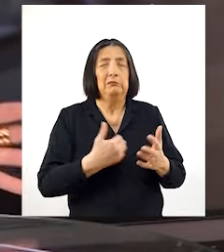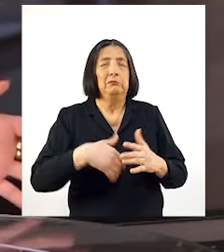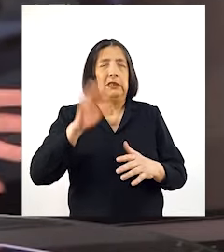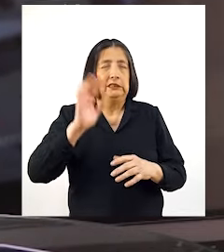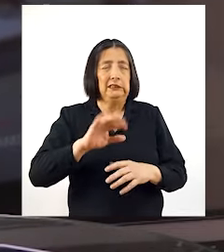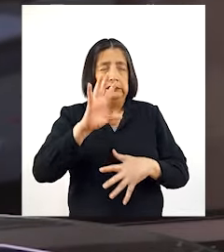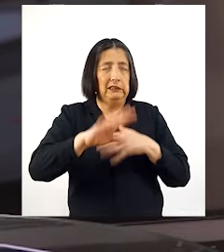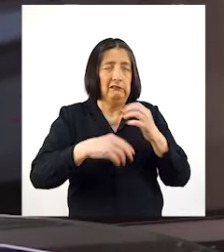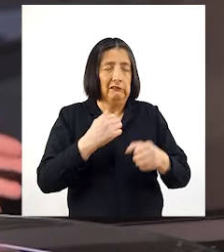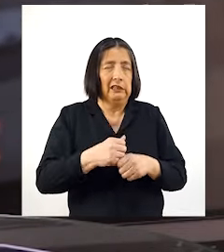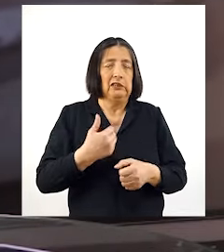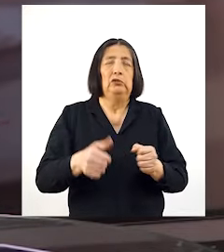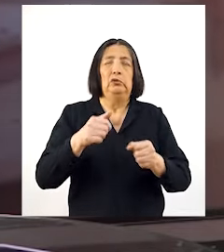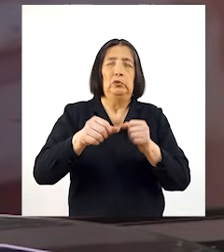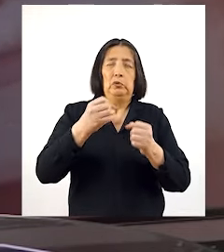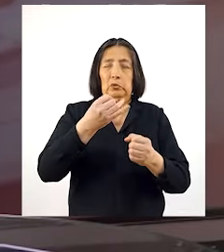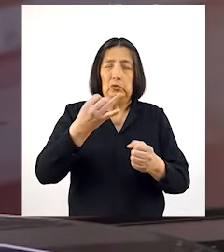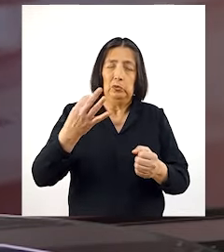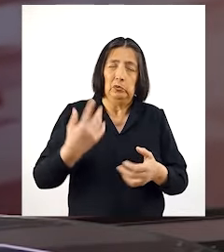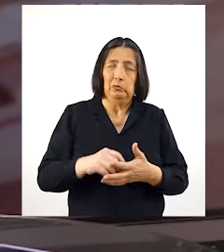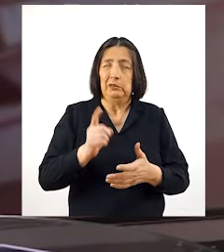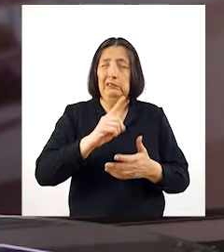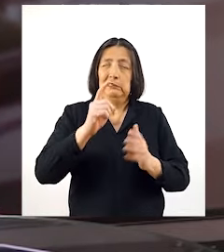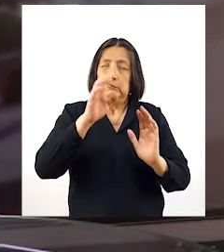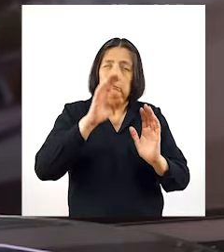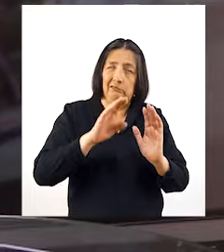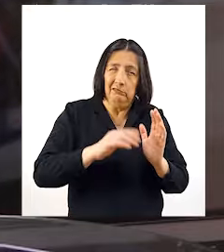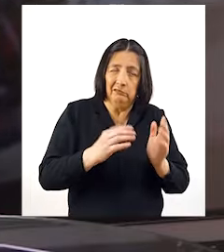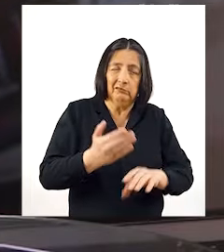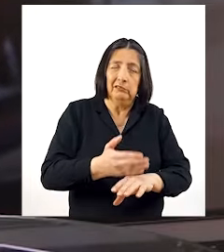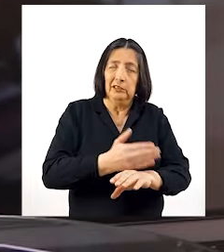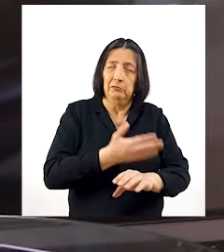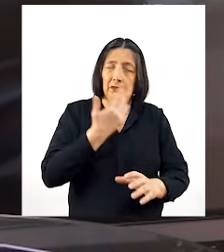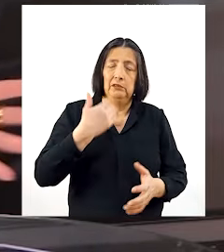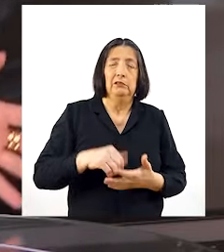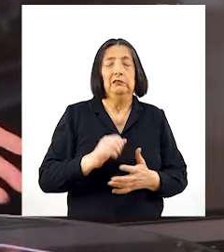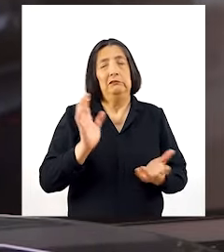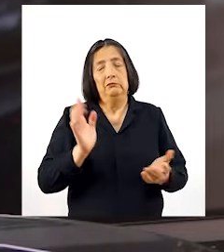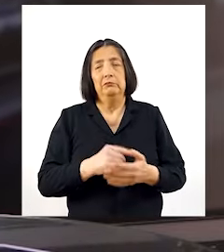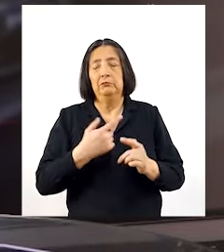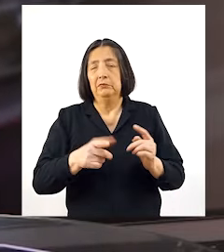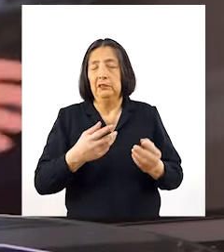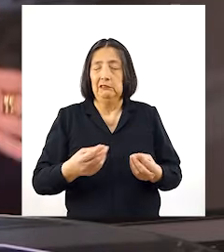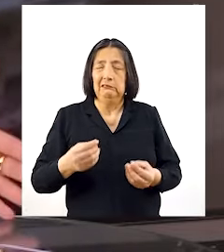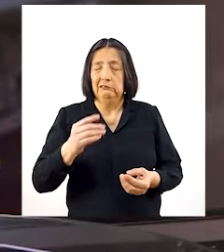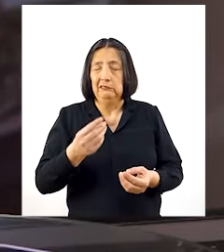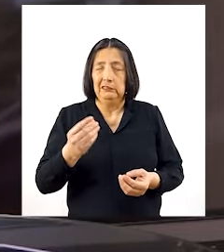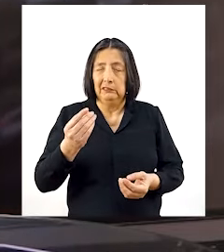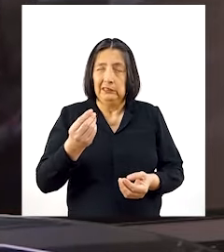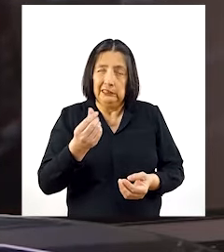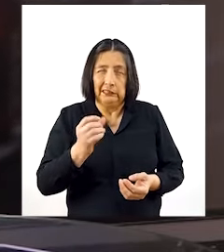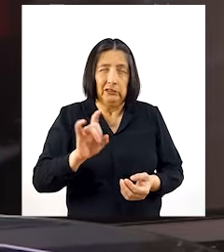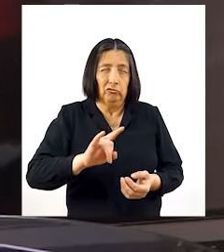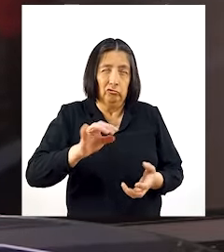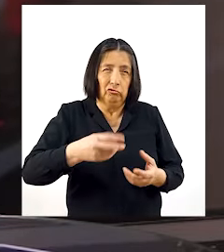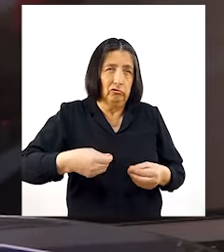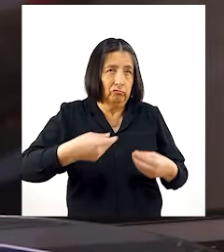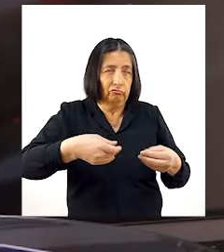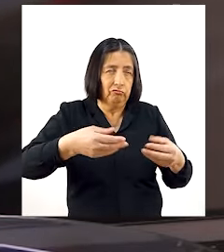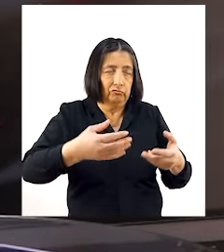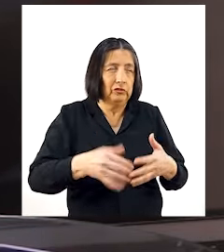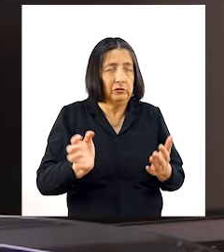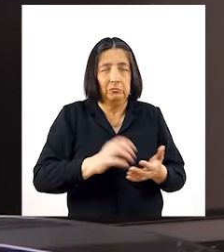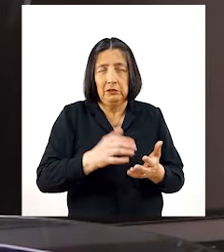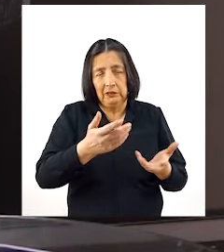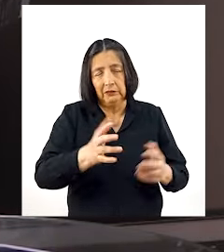últimos cinco años con cifras que no muestran lamentablemente una mejora, y sin embargo, el gasto público ha tenido unos incrementos